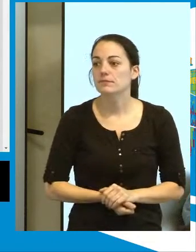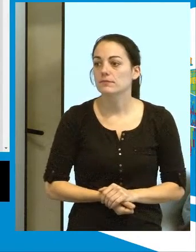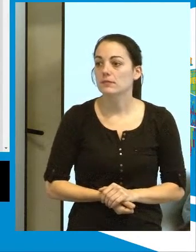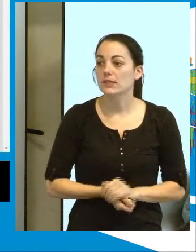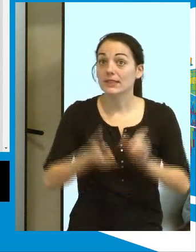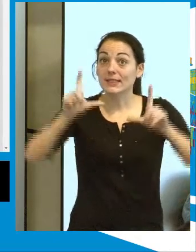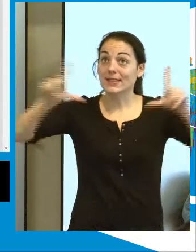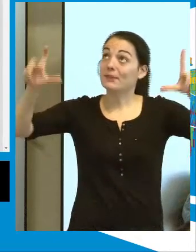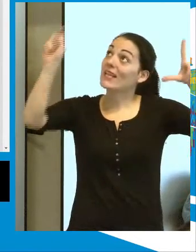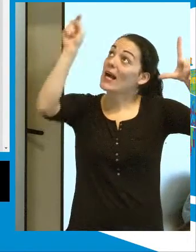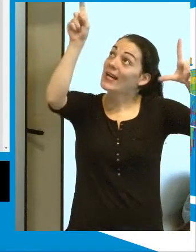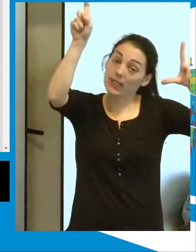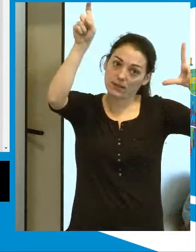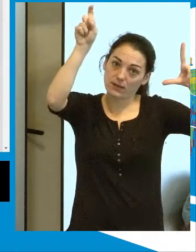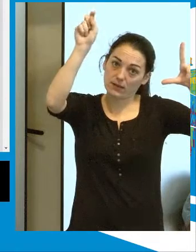en la pestaña.